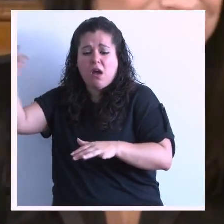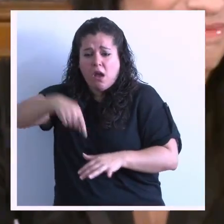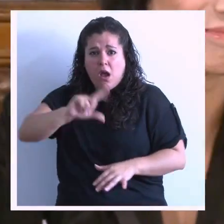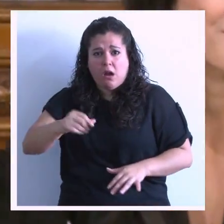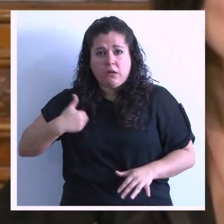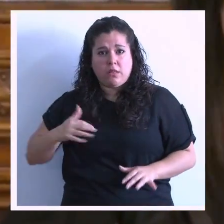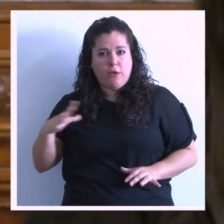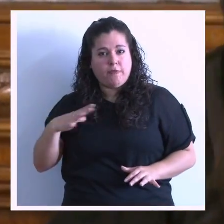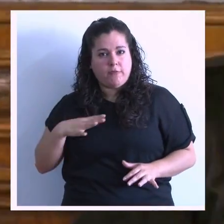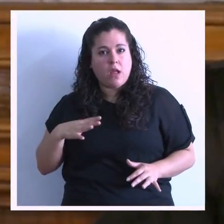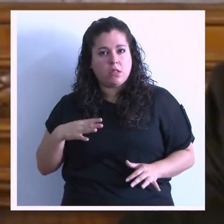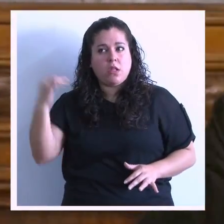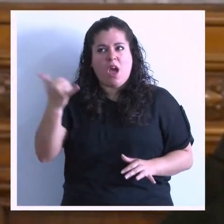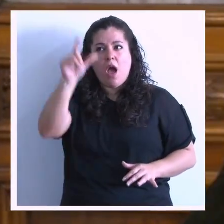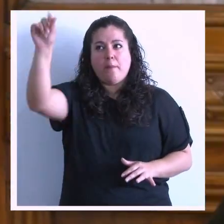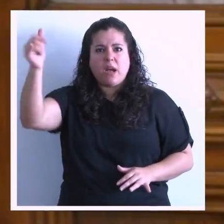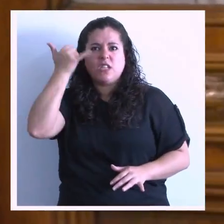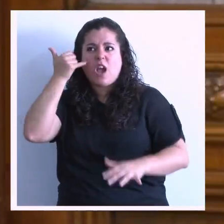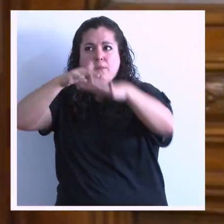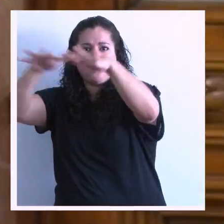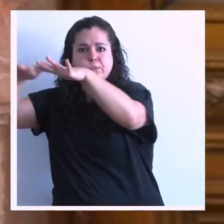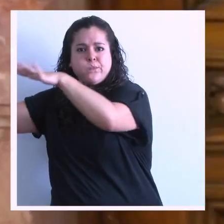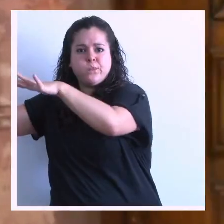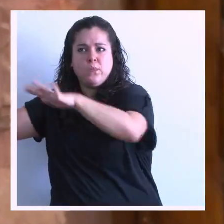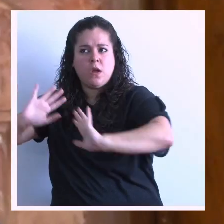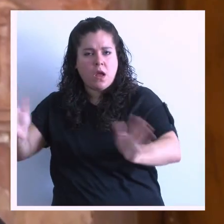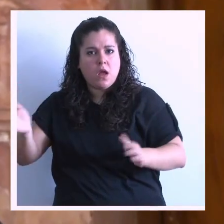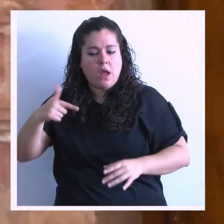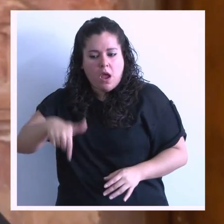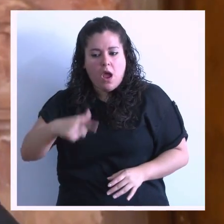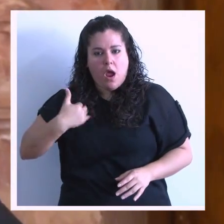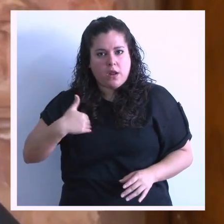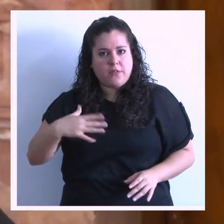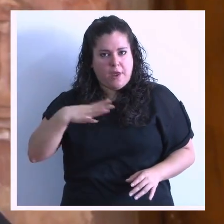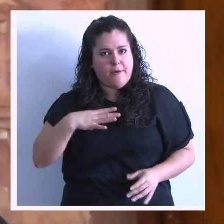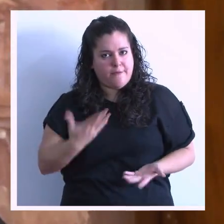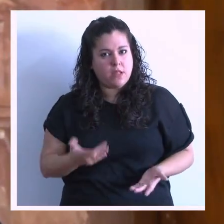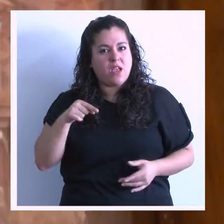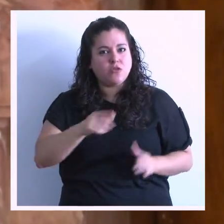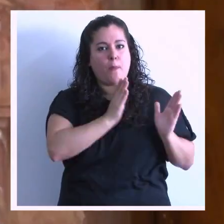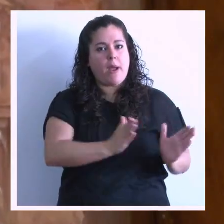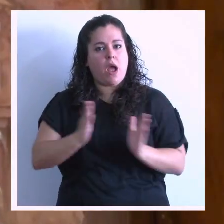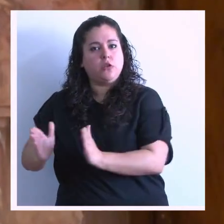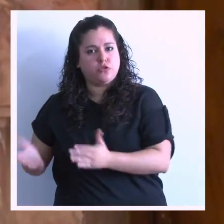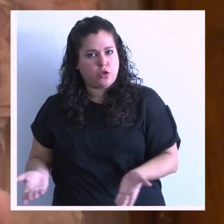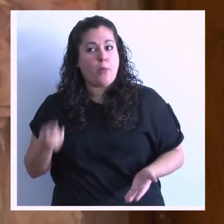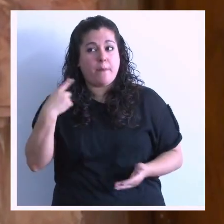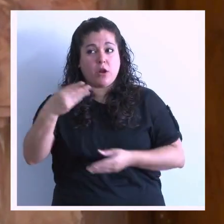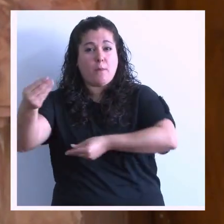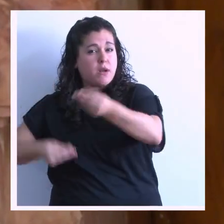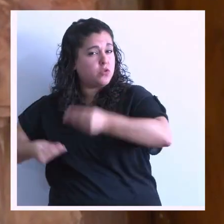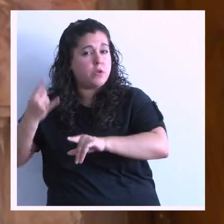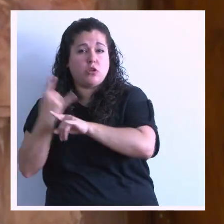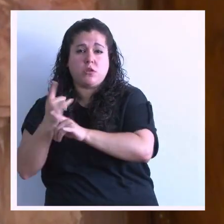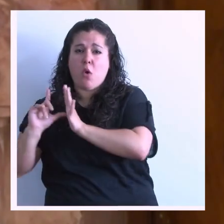contaba fuera de cámara que tiene un proyecto que ya va a ser sancionado, que tiene media sanción de la Cámara de Diputados, que pasó al Senado y que vuelve